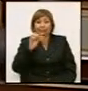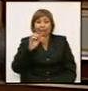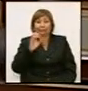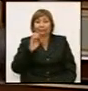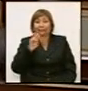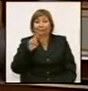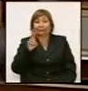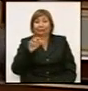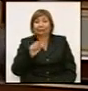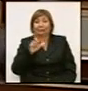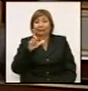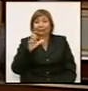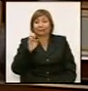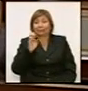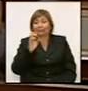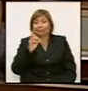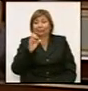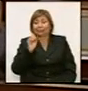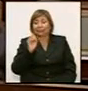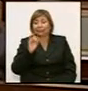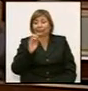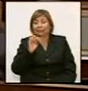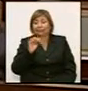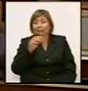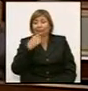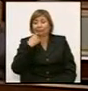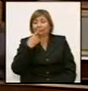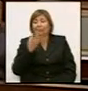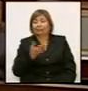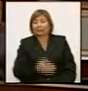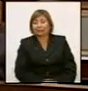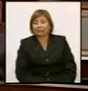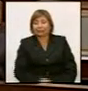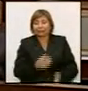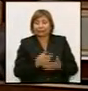Ledesma, probando qué iba a hacer.